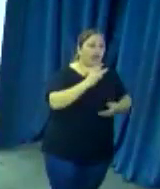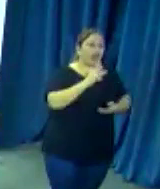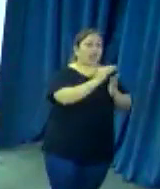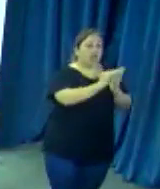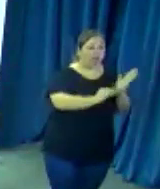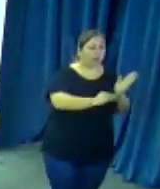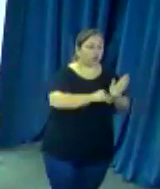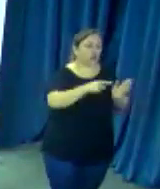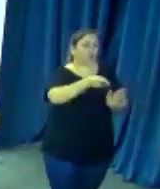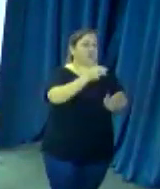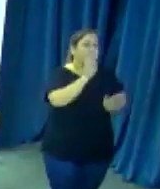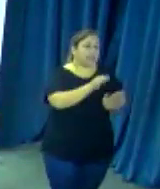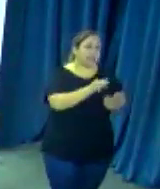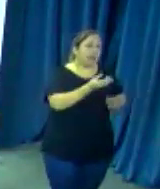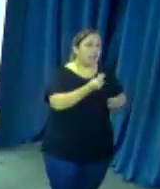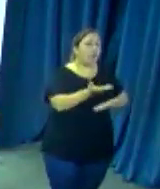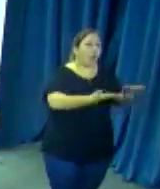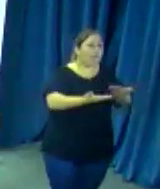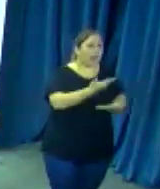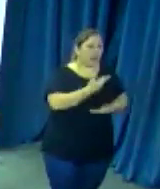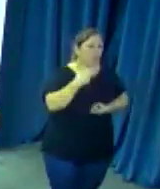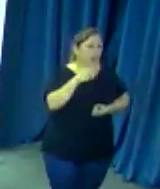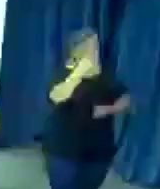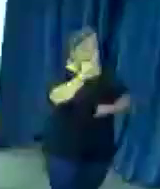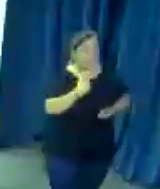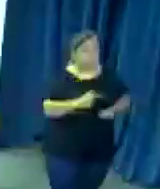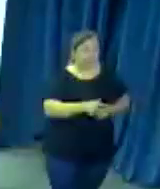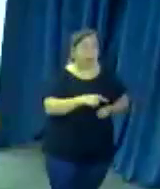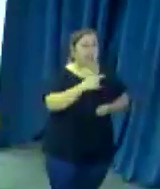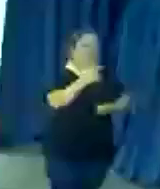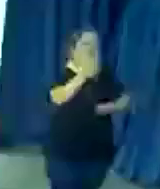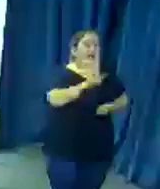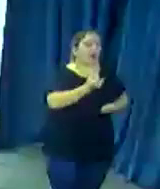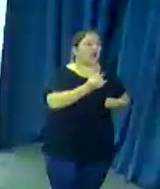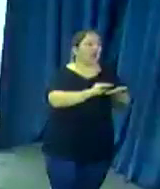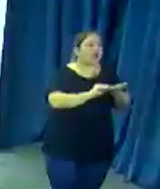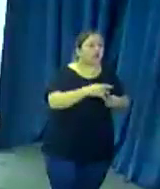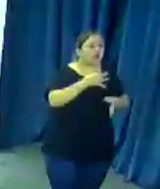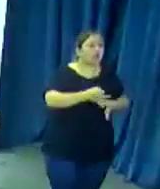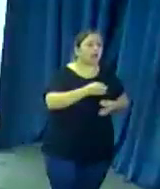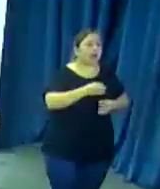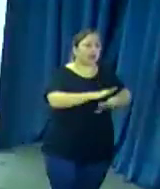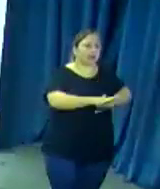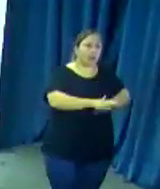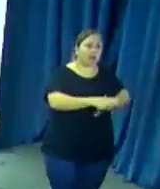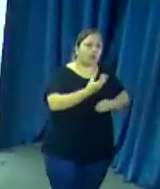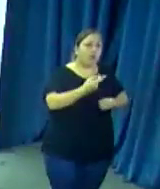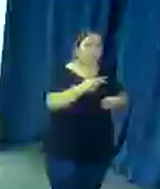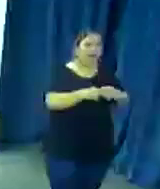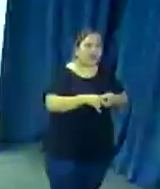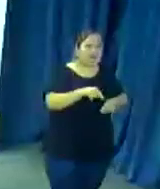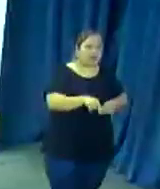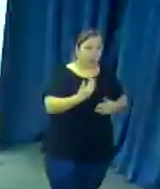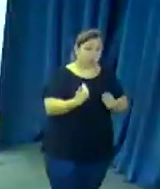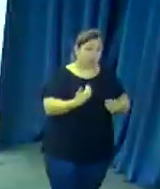tenemos que compartir nuestros perfiles, en el uso responsable de las herramientas, que estas herramientas